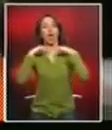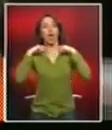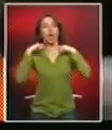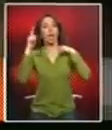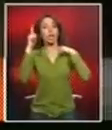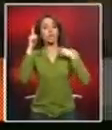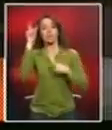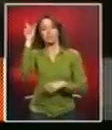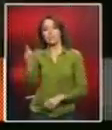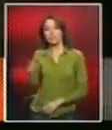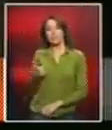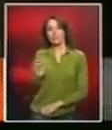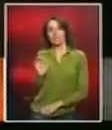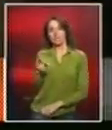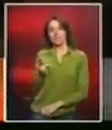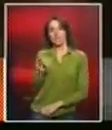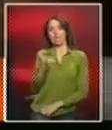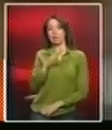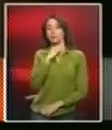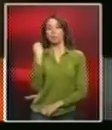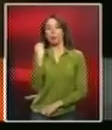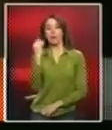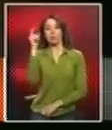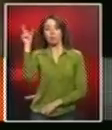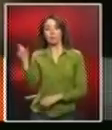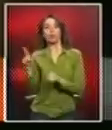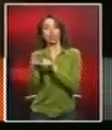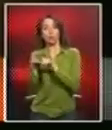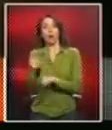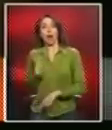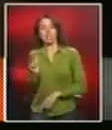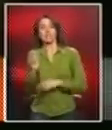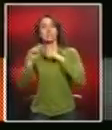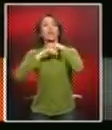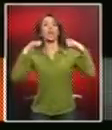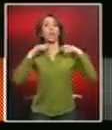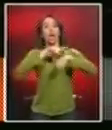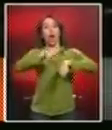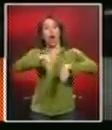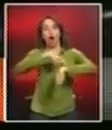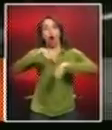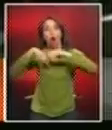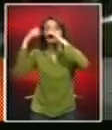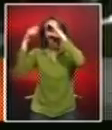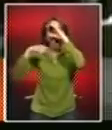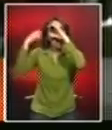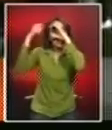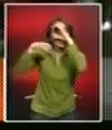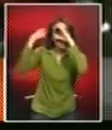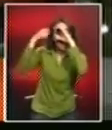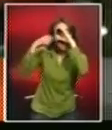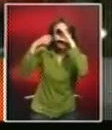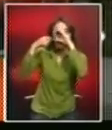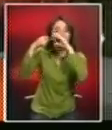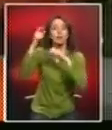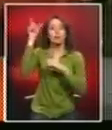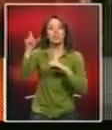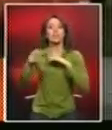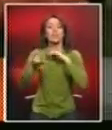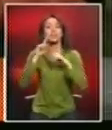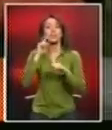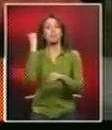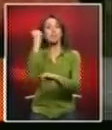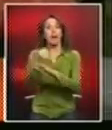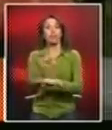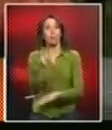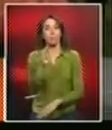El agente de la CNI moría en manos de uno de los suyos, una escena que demandó varias horas de grabación. Y quien terminó con la vida de Pedro fue